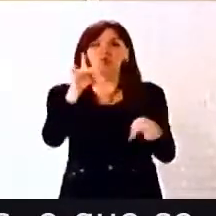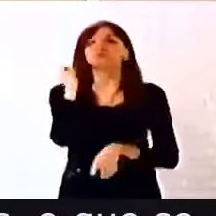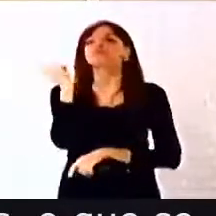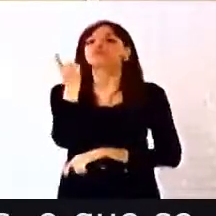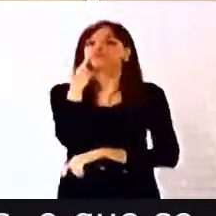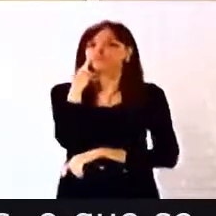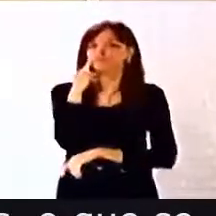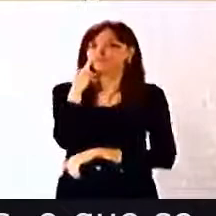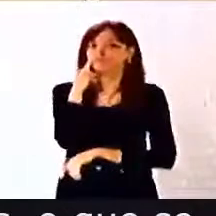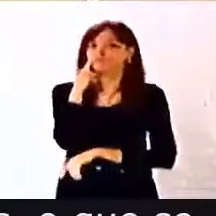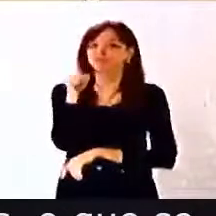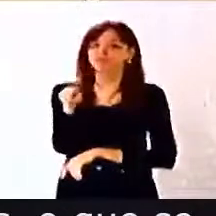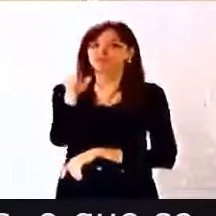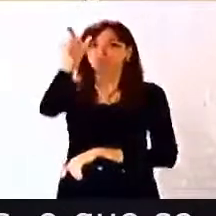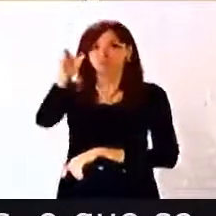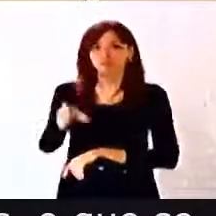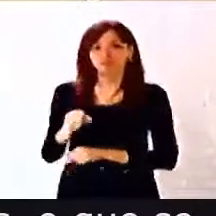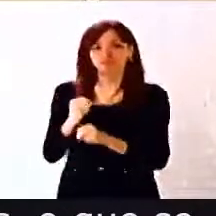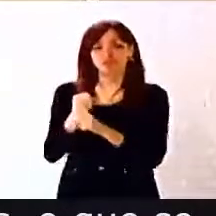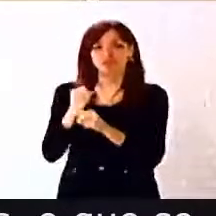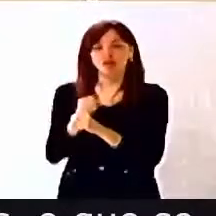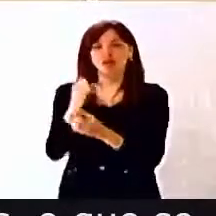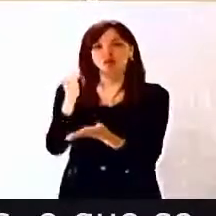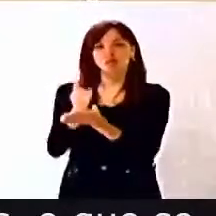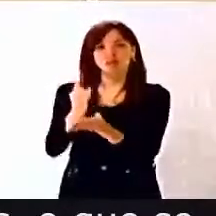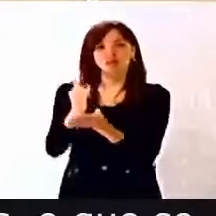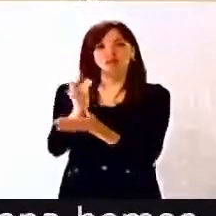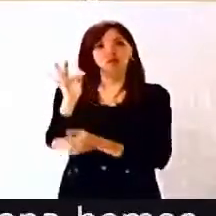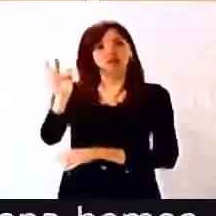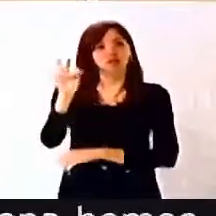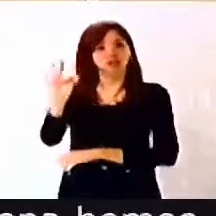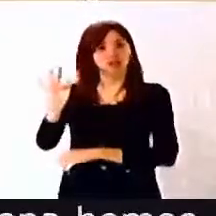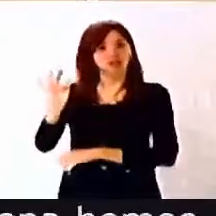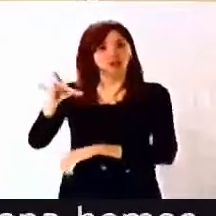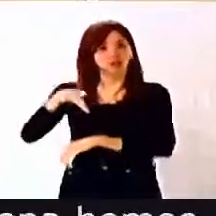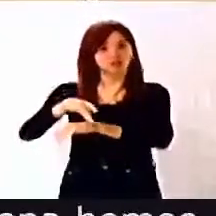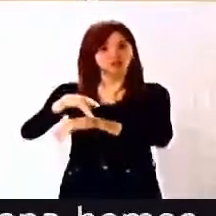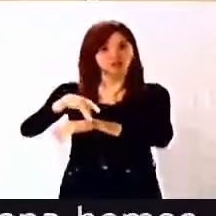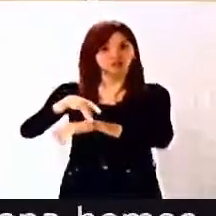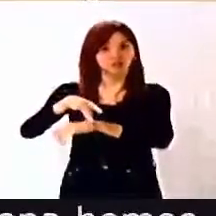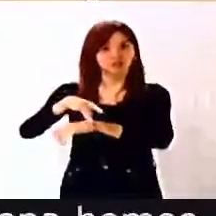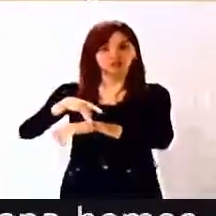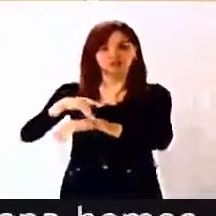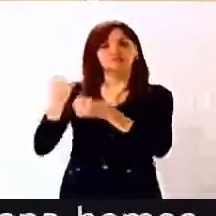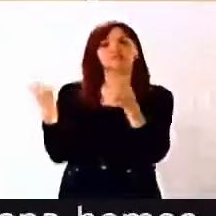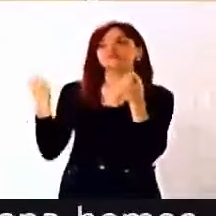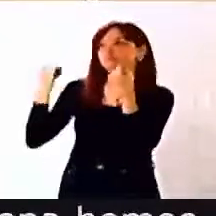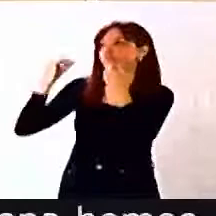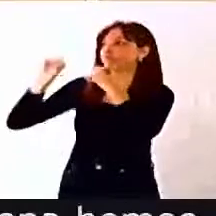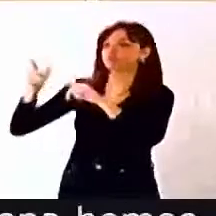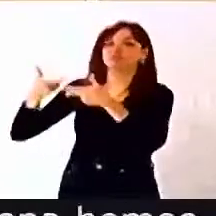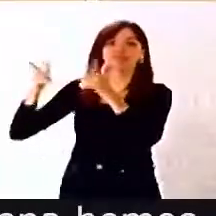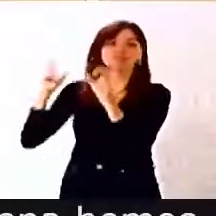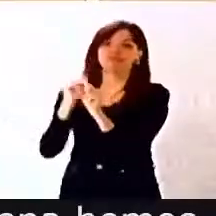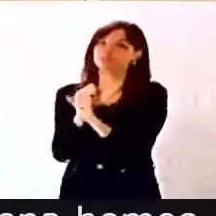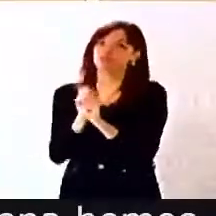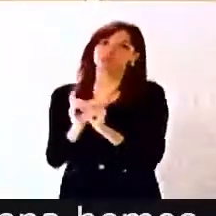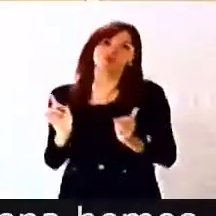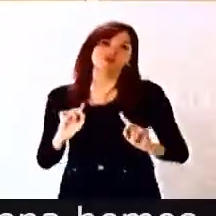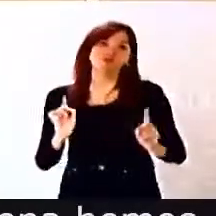tiempo trabajadores que han sido positivos y que no se les ha permitido trabajar hasta que no han